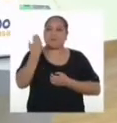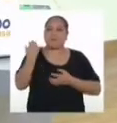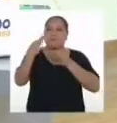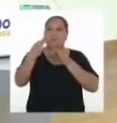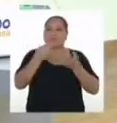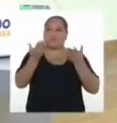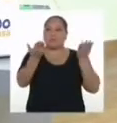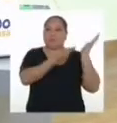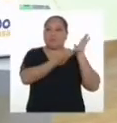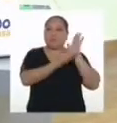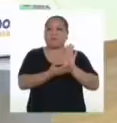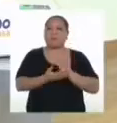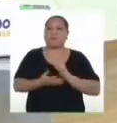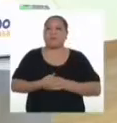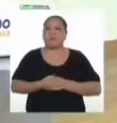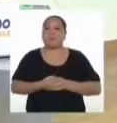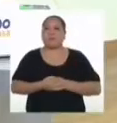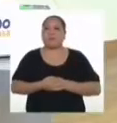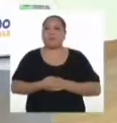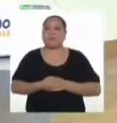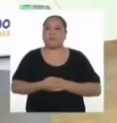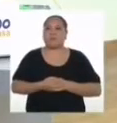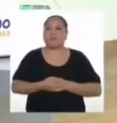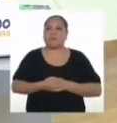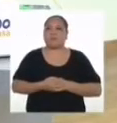mejor les explico así.